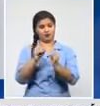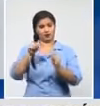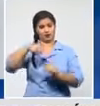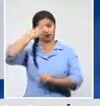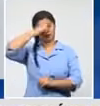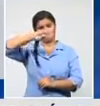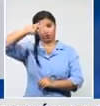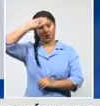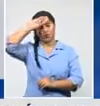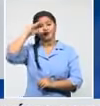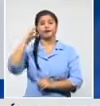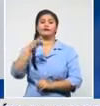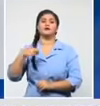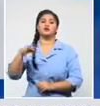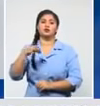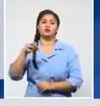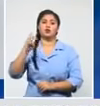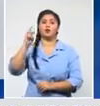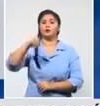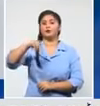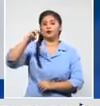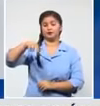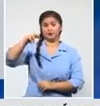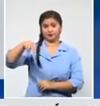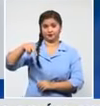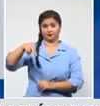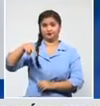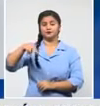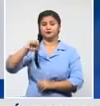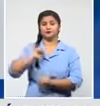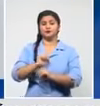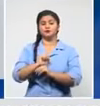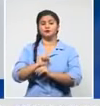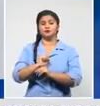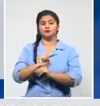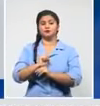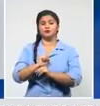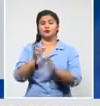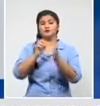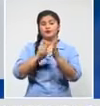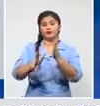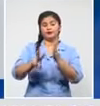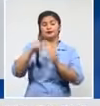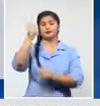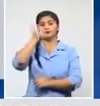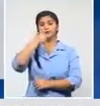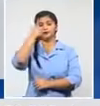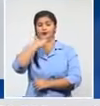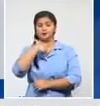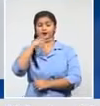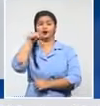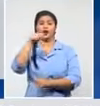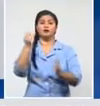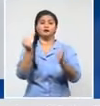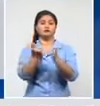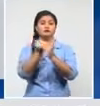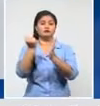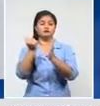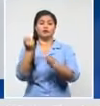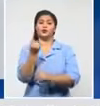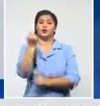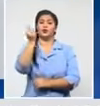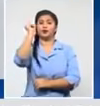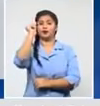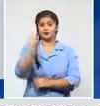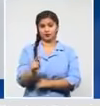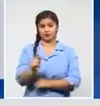municipio Marianao. Y en el caso de Ciego de Ávila, pues se diagnostica también un caso autóctono